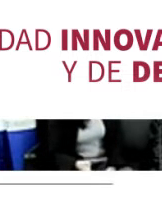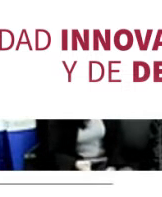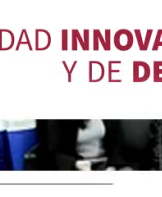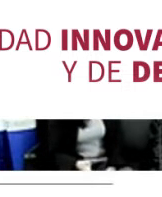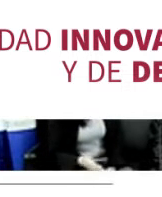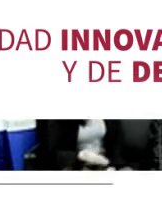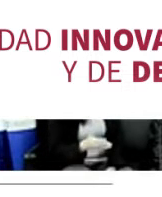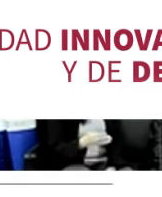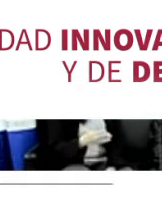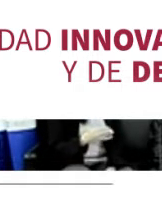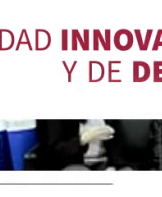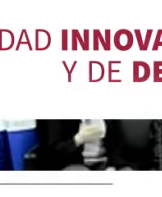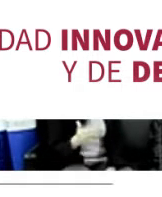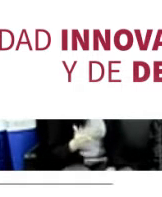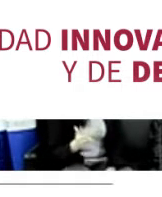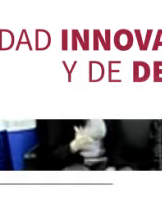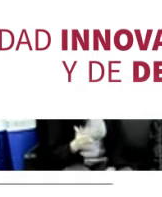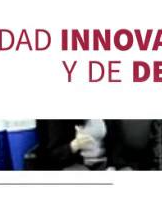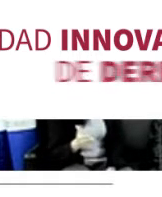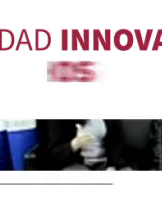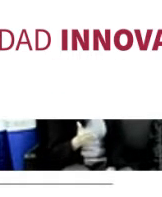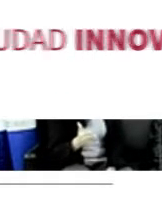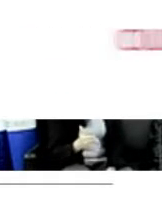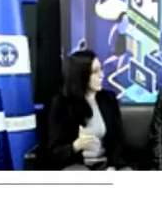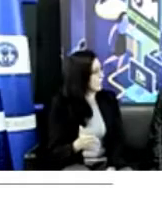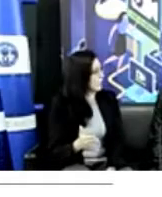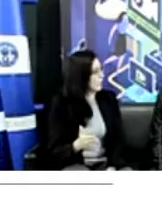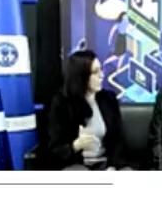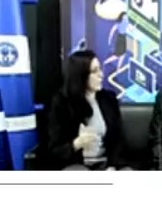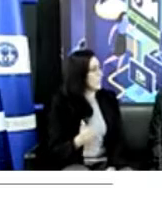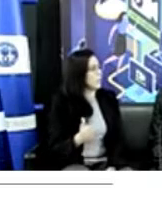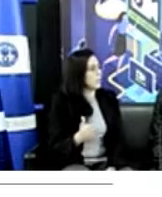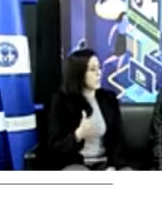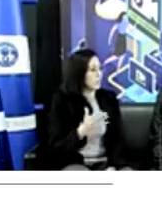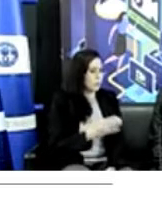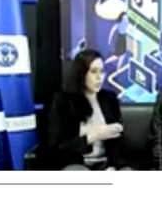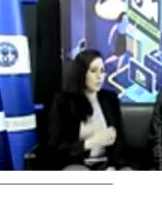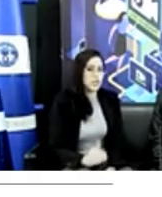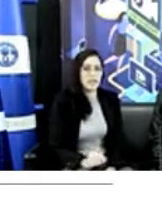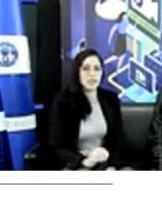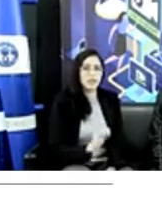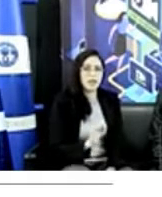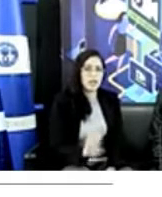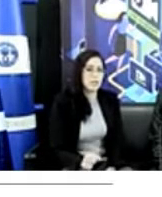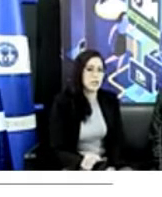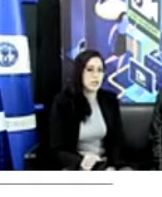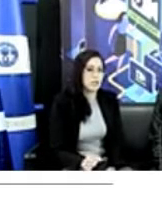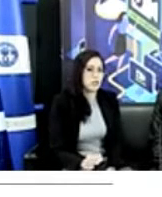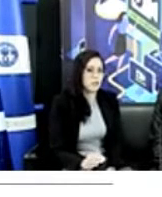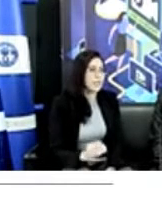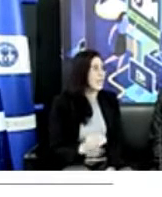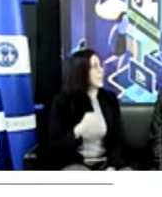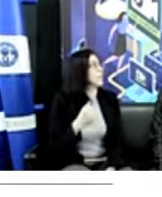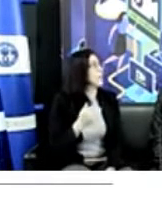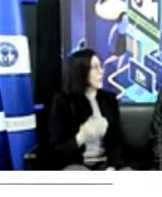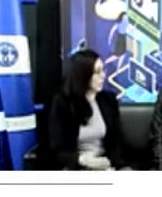herramienta a la población para que puedan ir conociendo cuál es el nivel de consumo que tienen. Y entonces, como tú bien lo mencionas, no todas las personas que